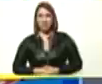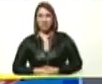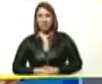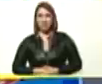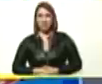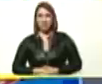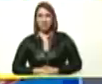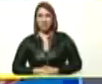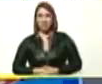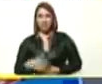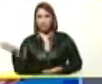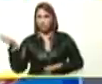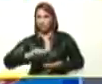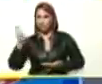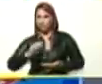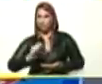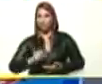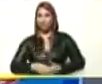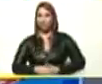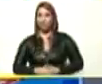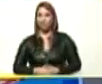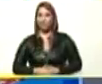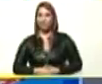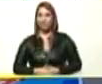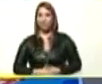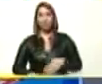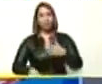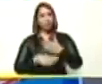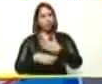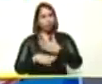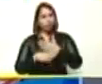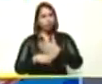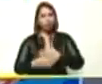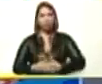con el mazo, todavía, todavía, todavía,